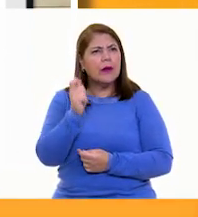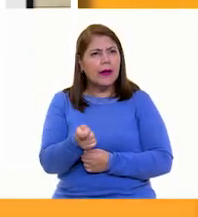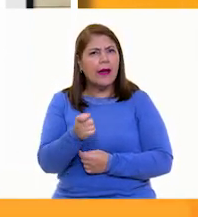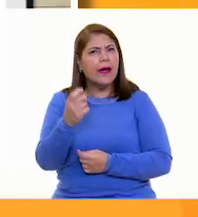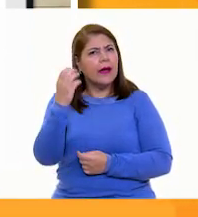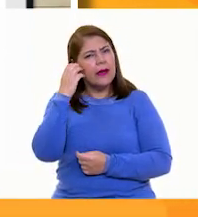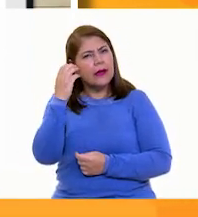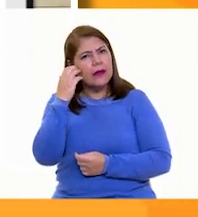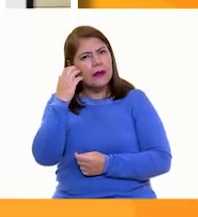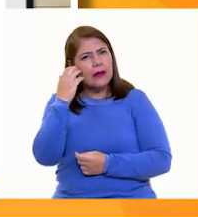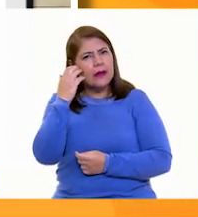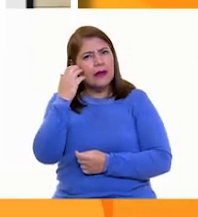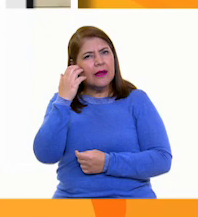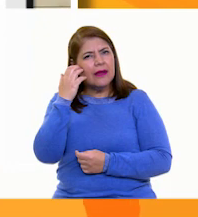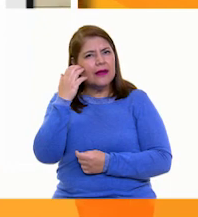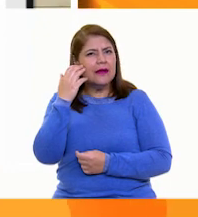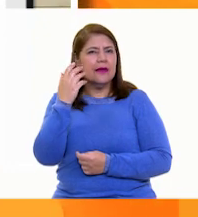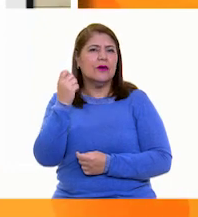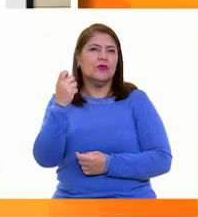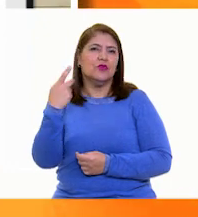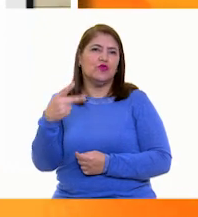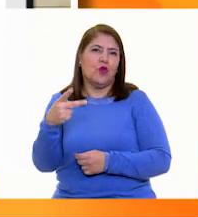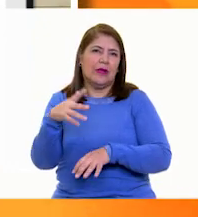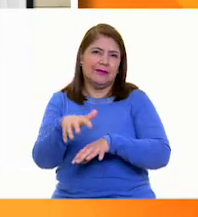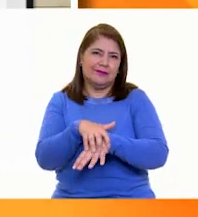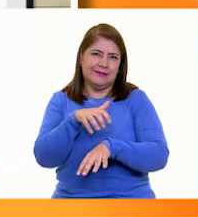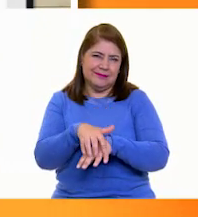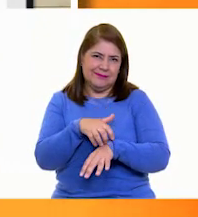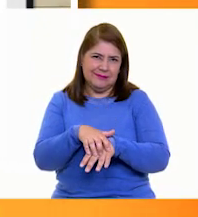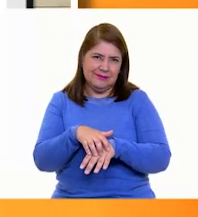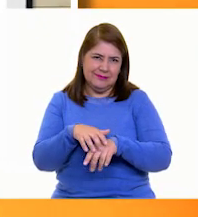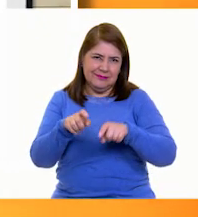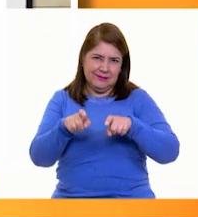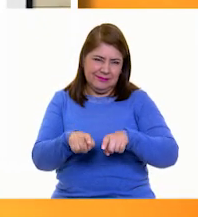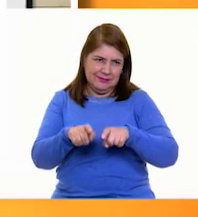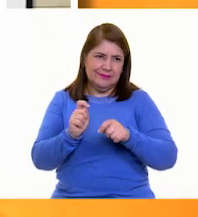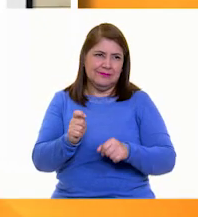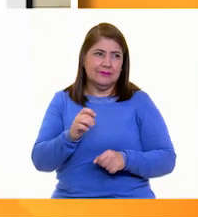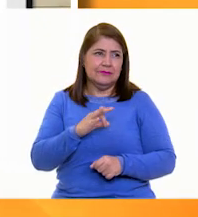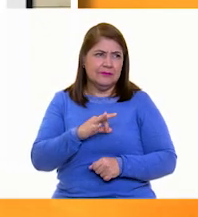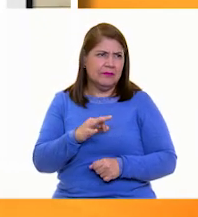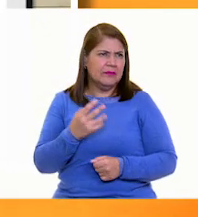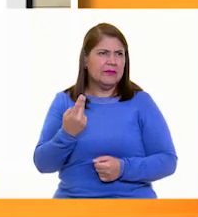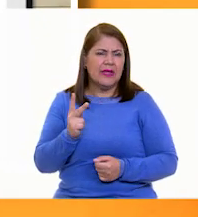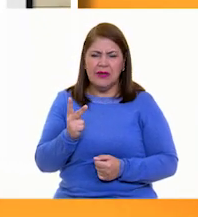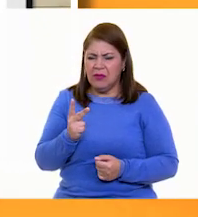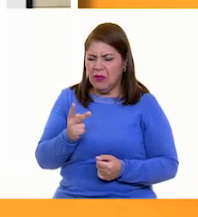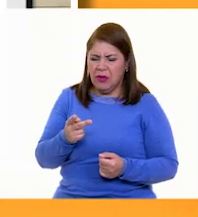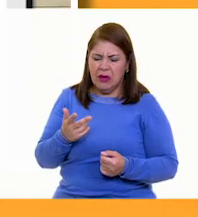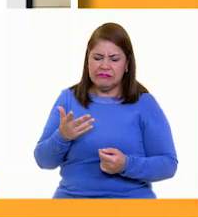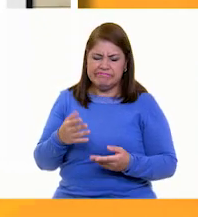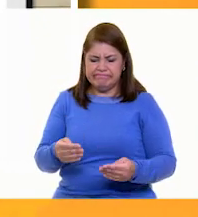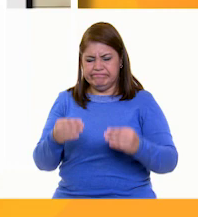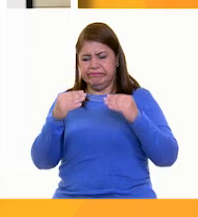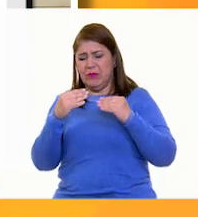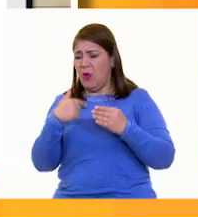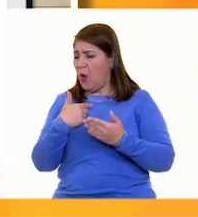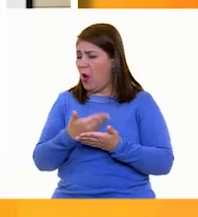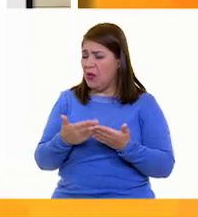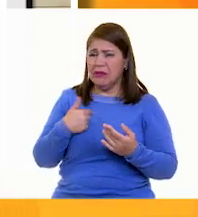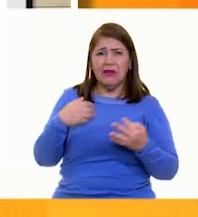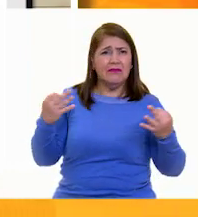cama fueron sus propios pies. Pero ahora tengo frío, dijo